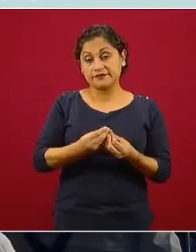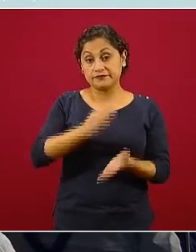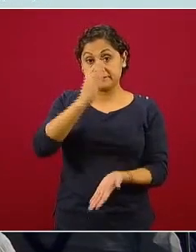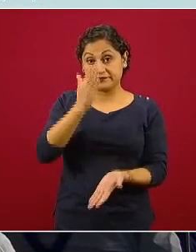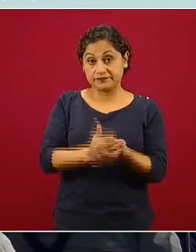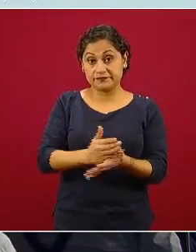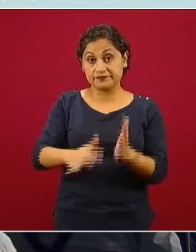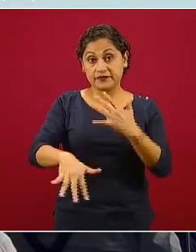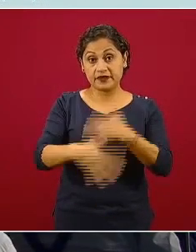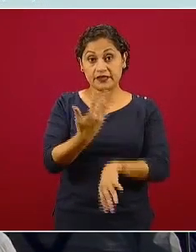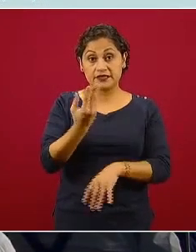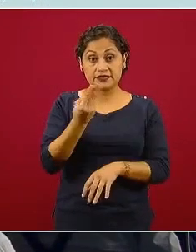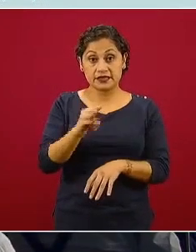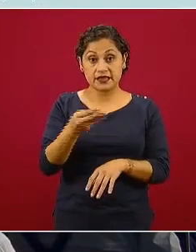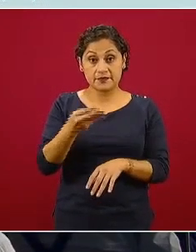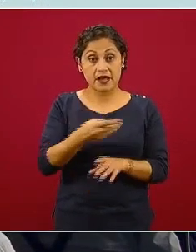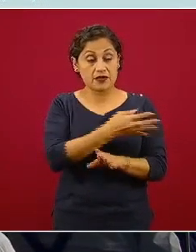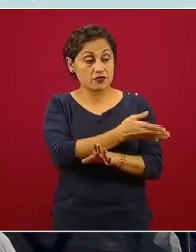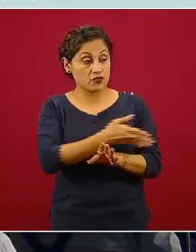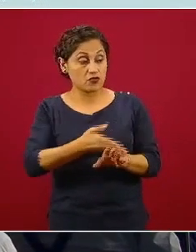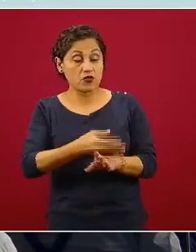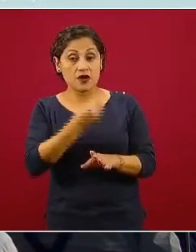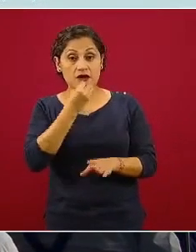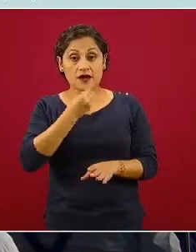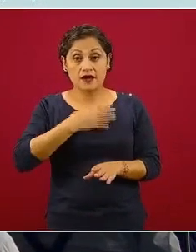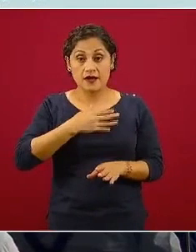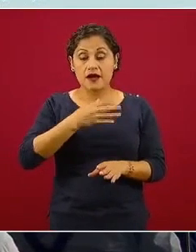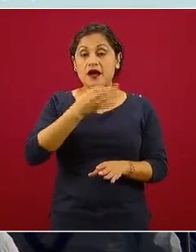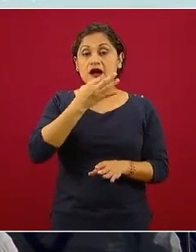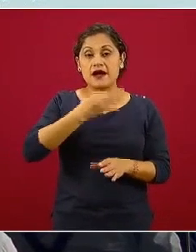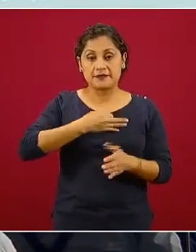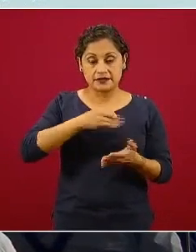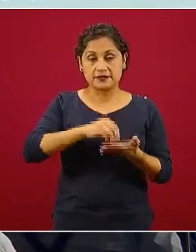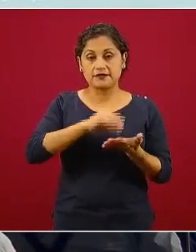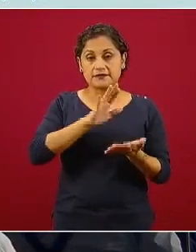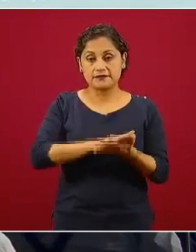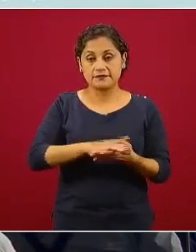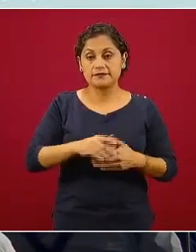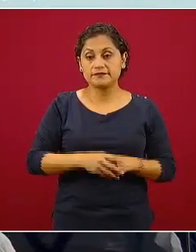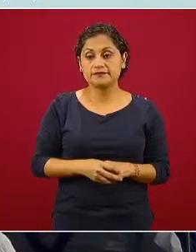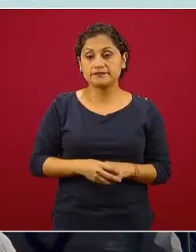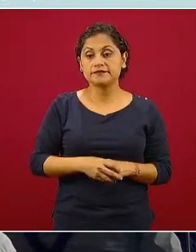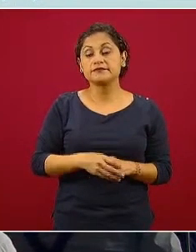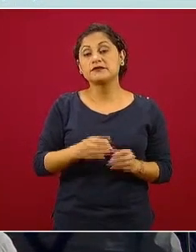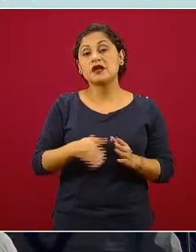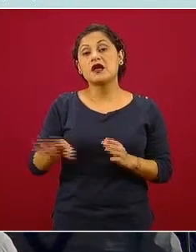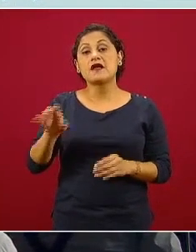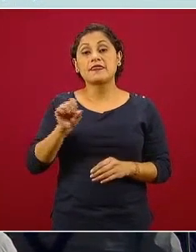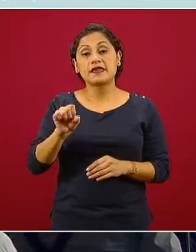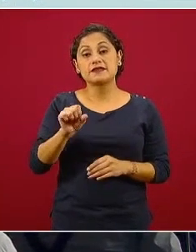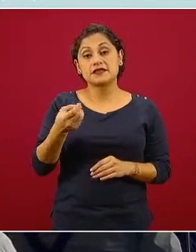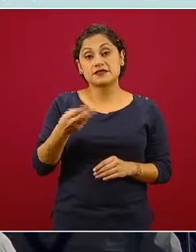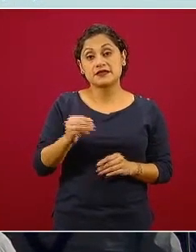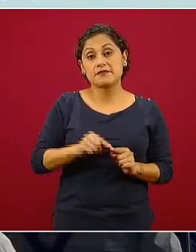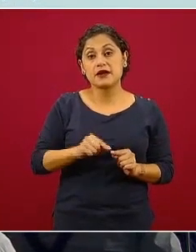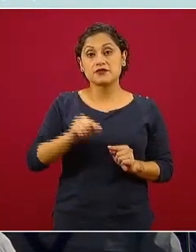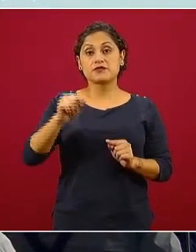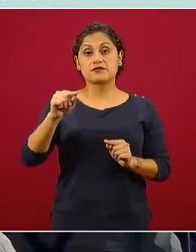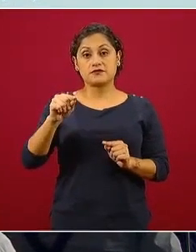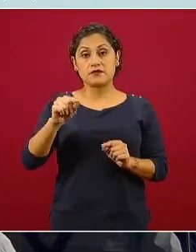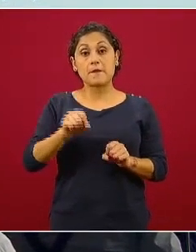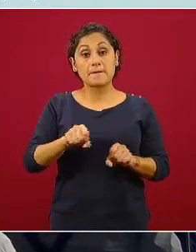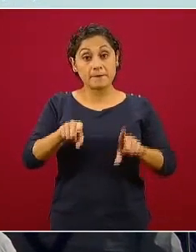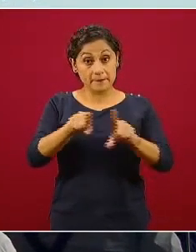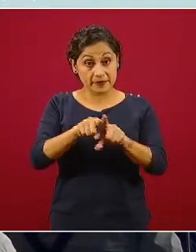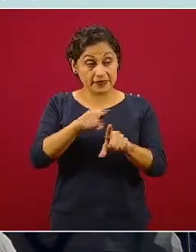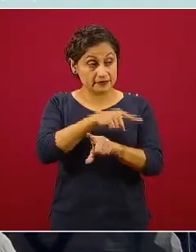conocimiento de las muertes ocurridas. El 16 de mayo, este era el estado del conocimiento de las mismas